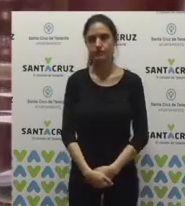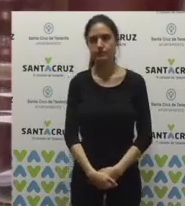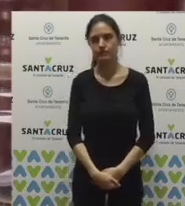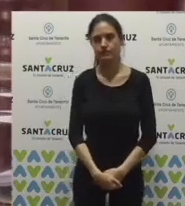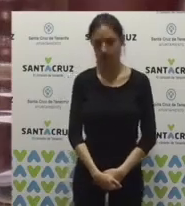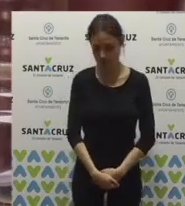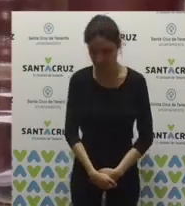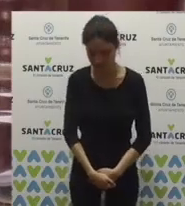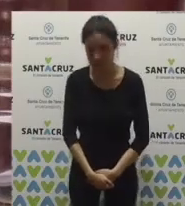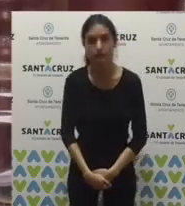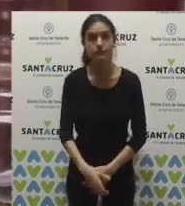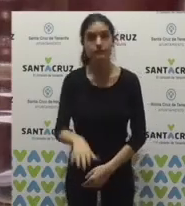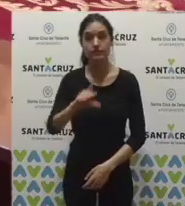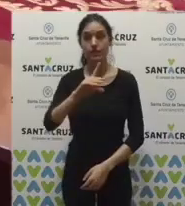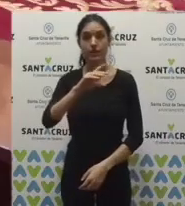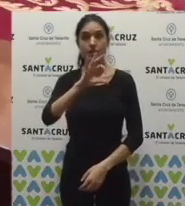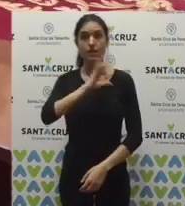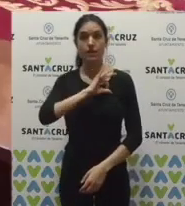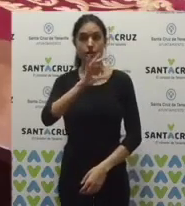doña rosario